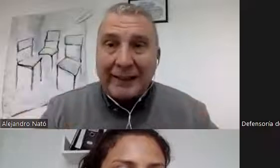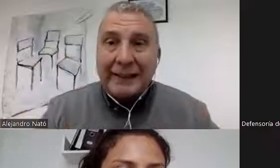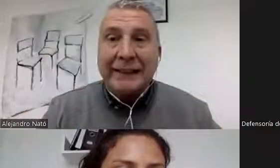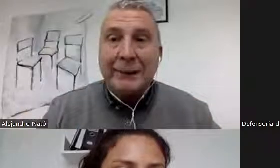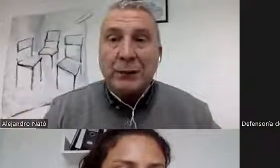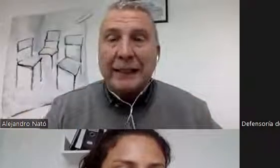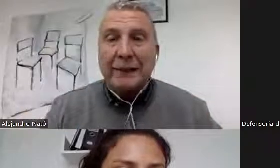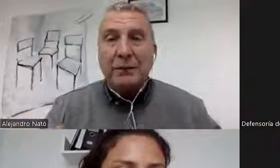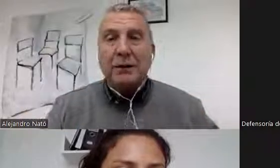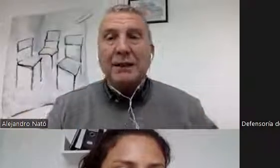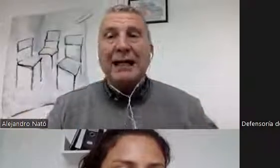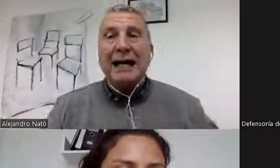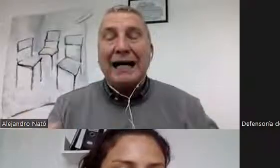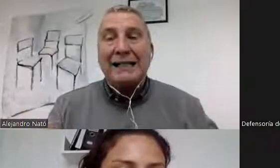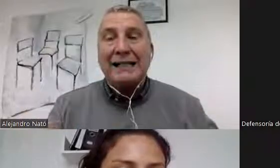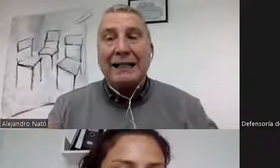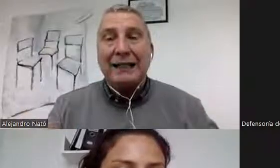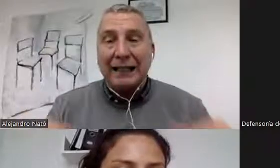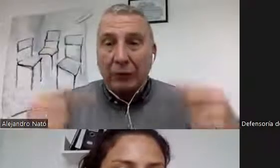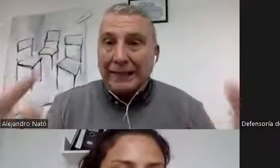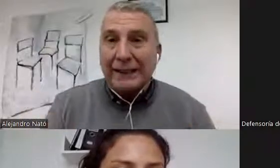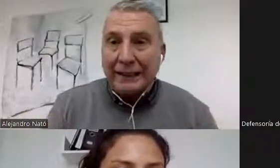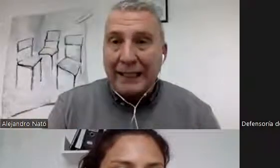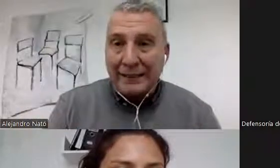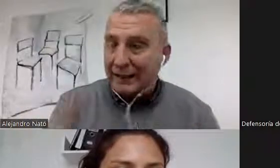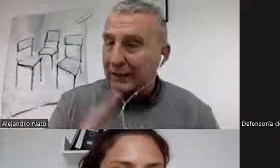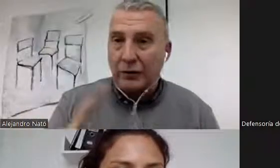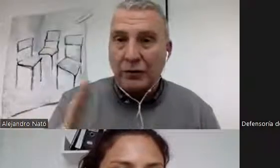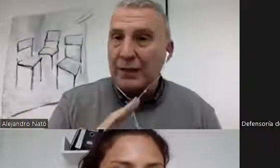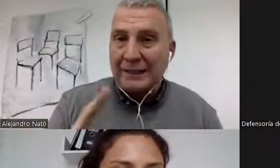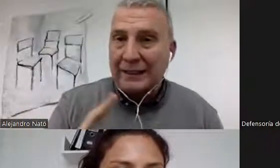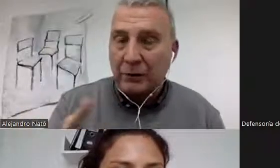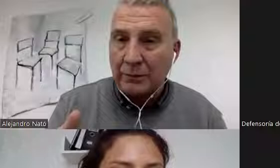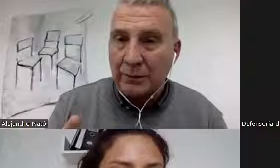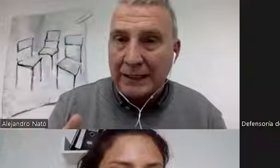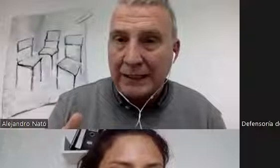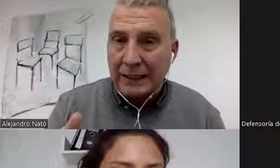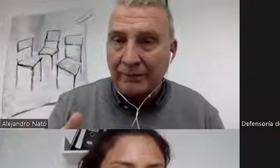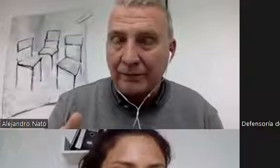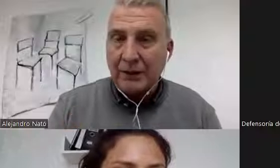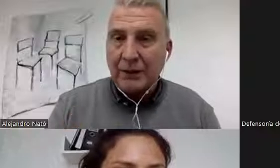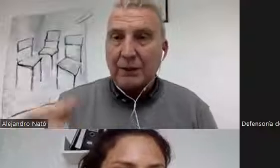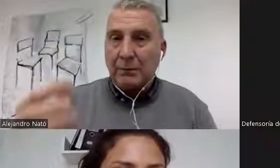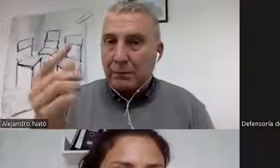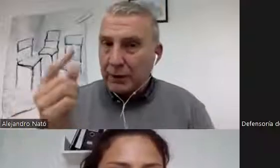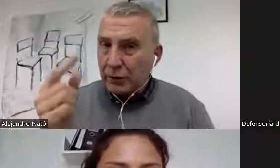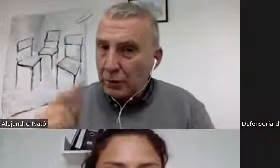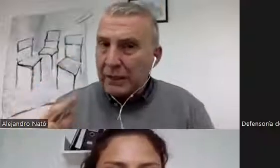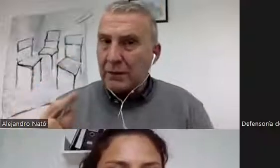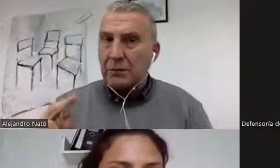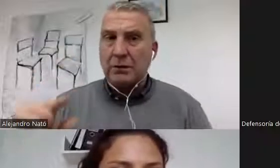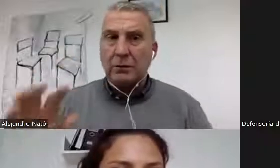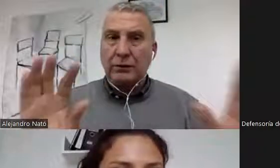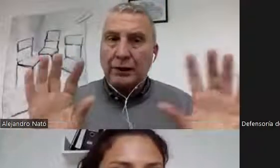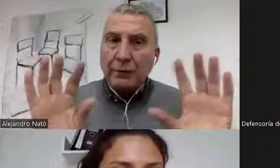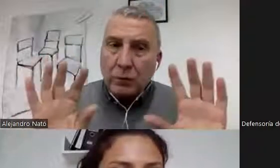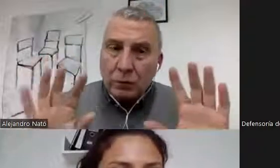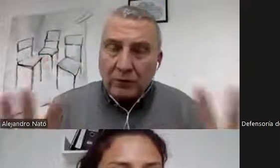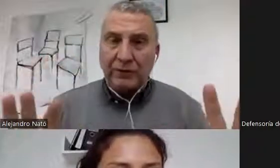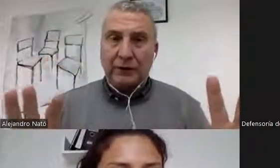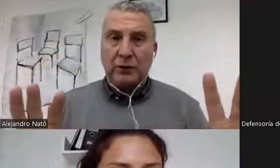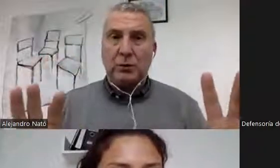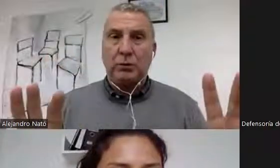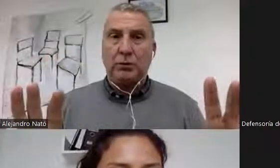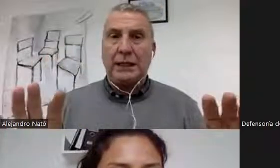tendencia desde el individualismo hacia la coexistencia, no hacia la convivencia. Por eso vuelvo, cuando tenemos